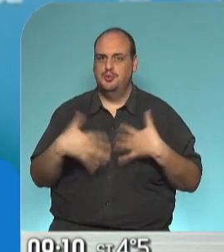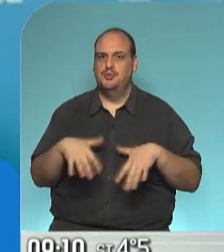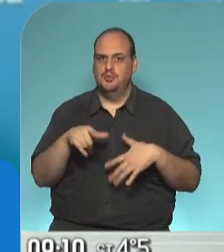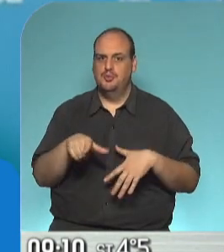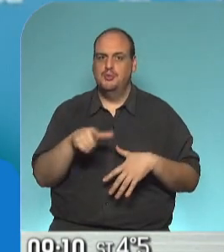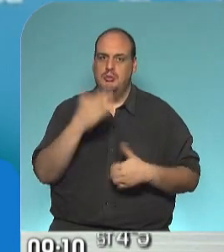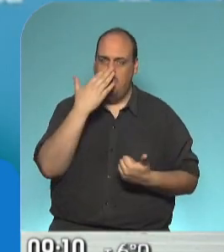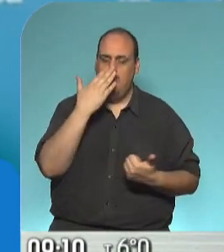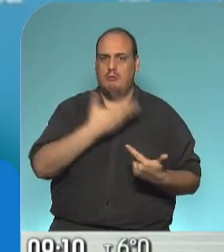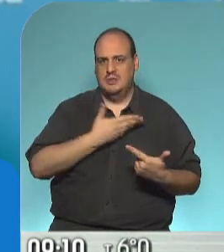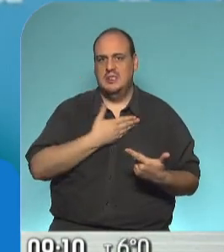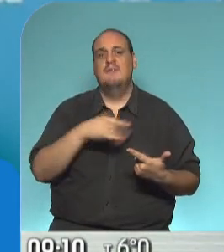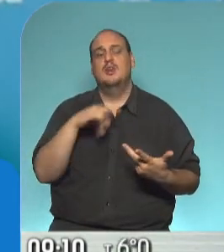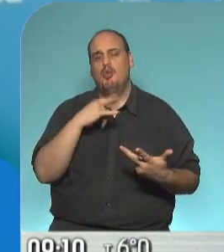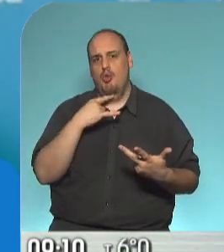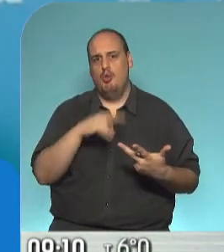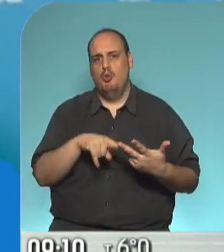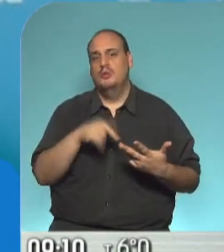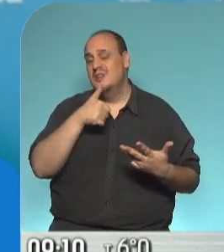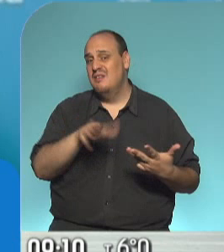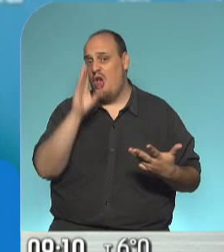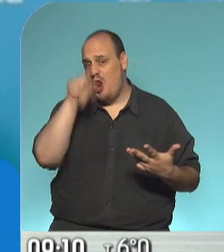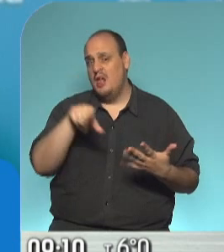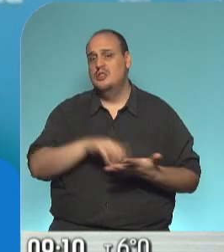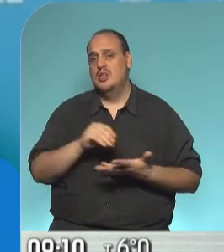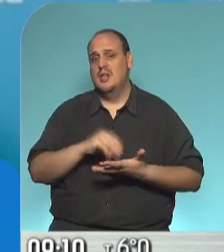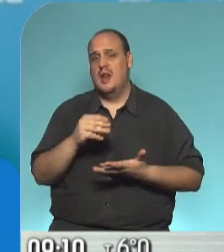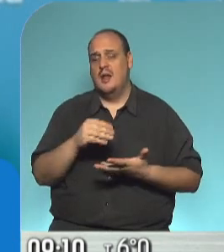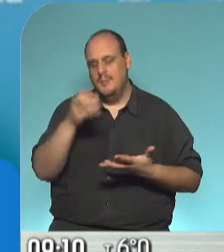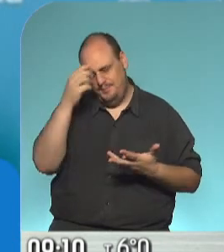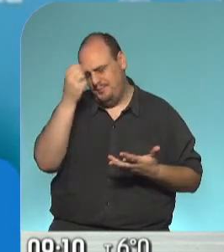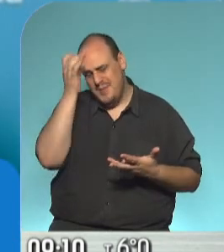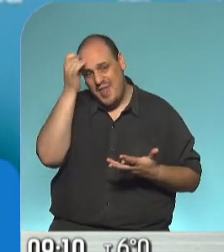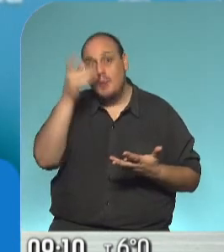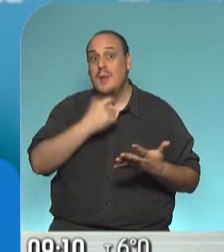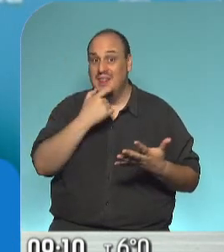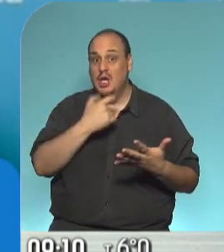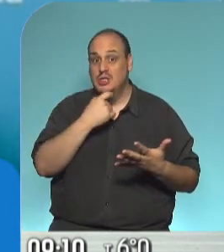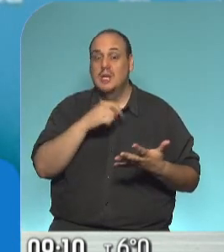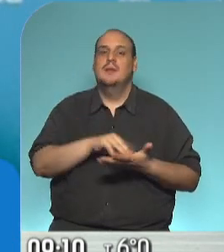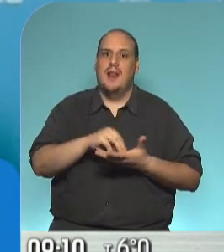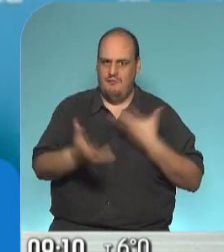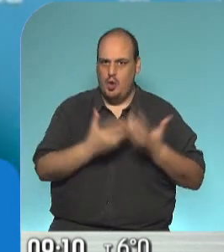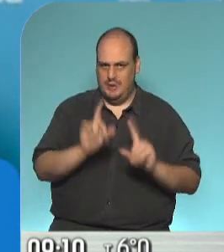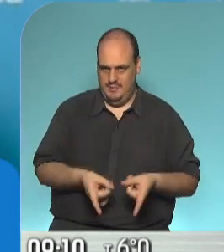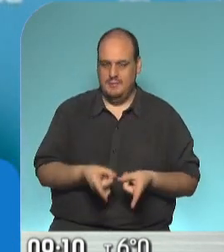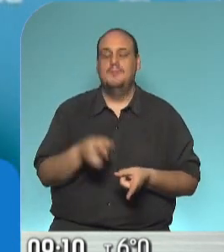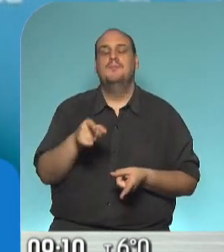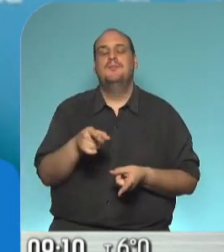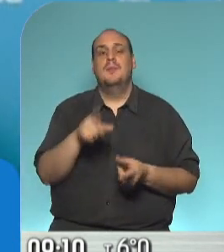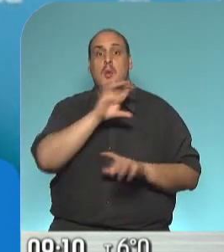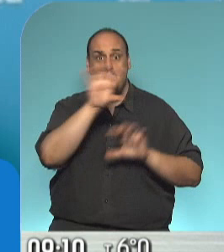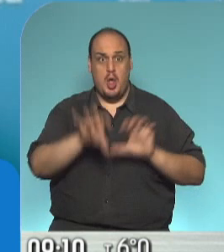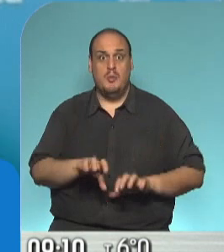casos. Córdoba, Santa Fe, Jujuy, Río Negro, Tierra del Fuego, Mendoza son provincias, Tierra del Fuego también, son provincias